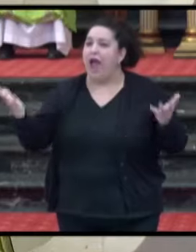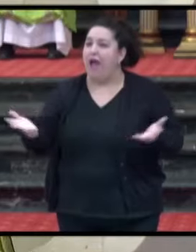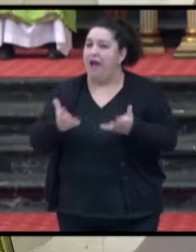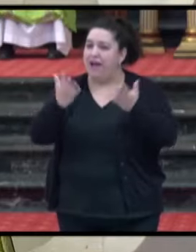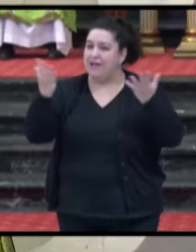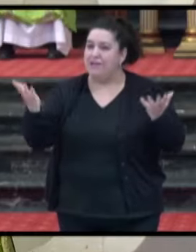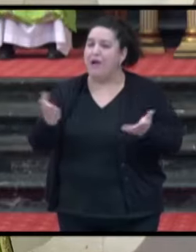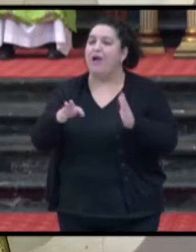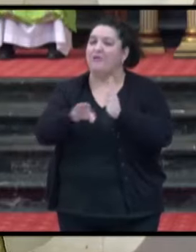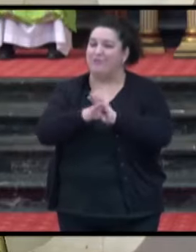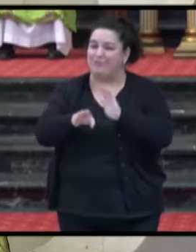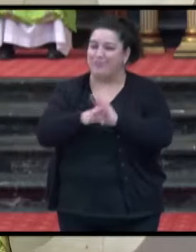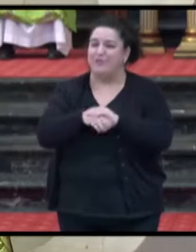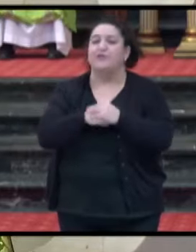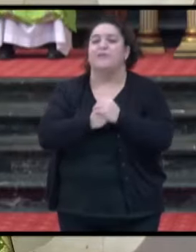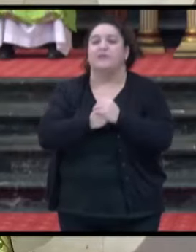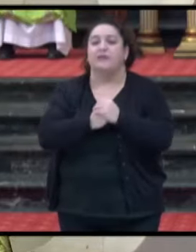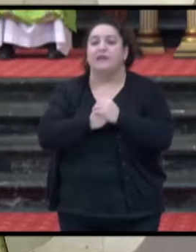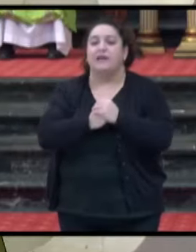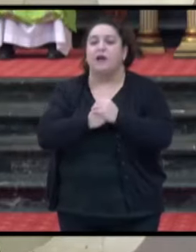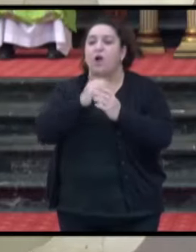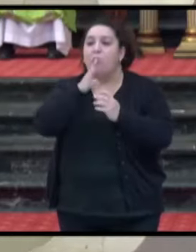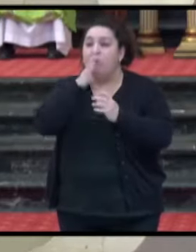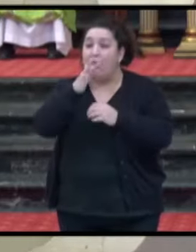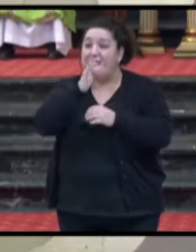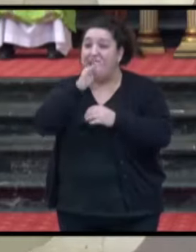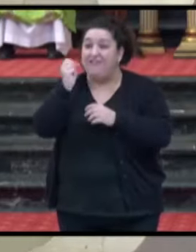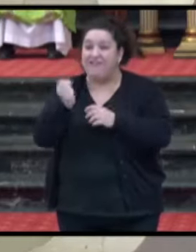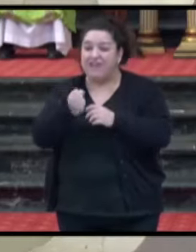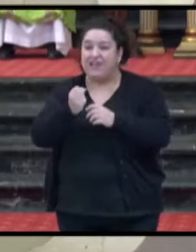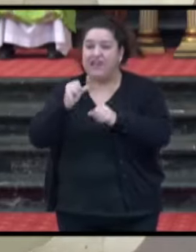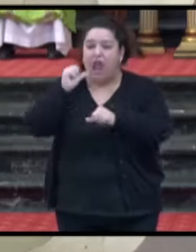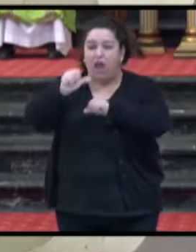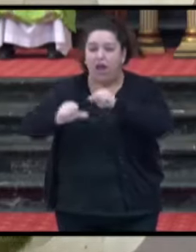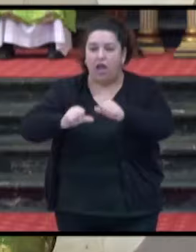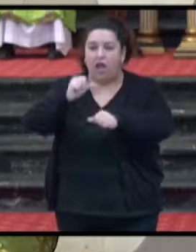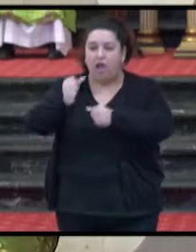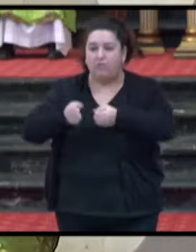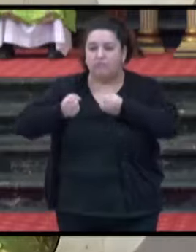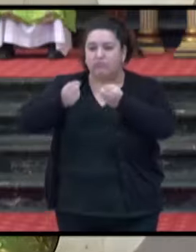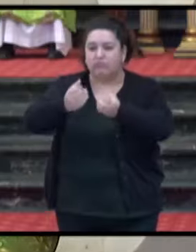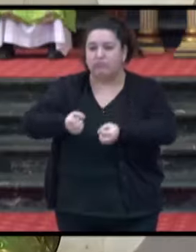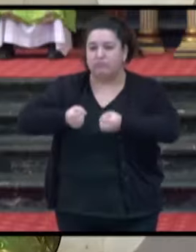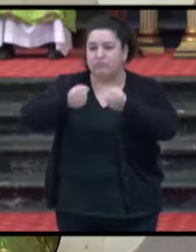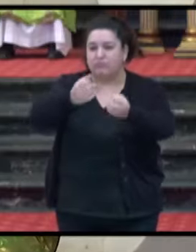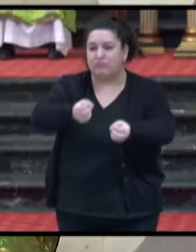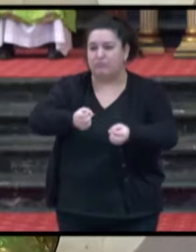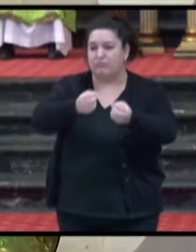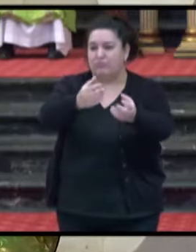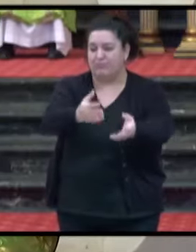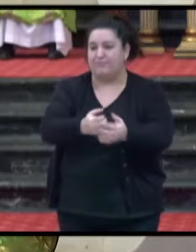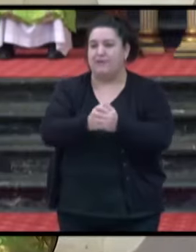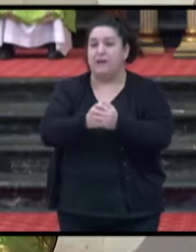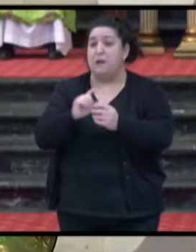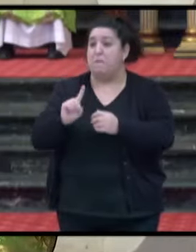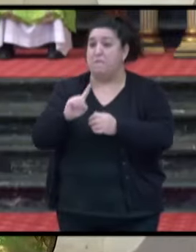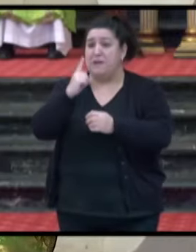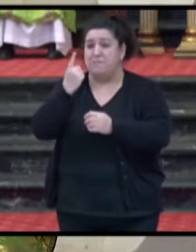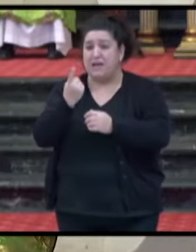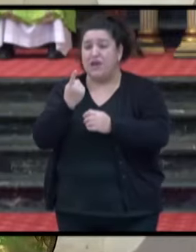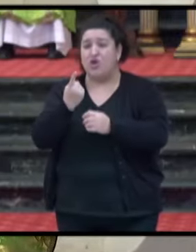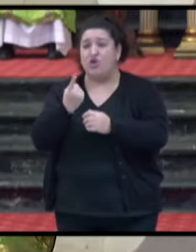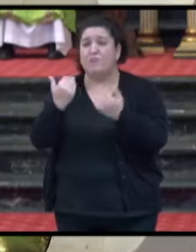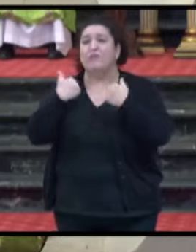en esa tarea en la transmisión de la fe de generación en generación es a los padres a los primeros que les compete